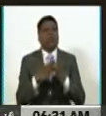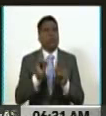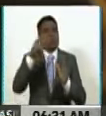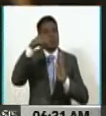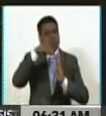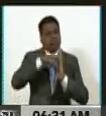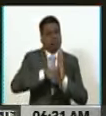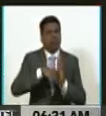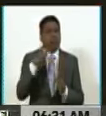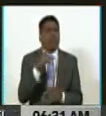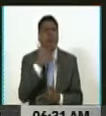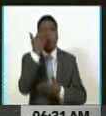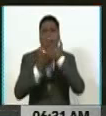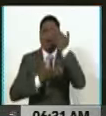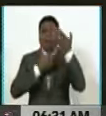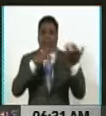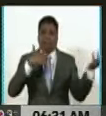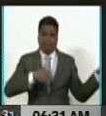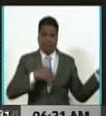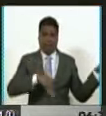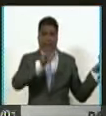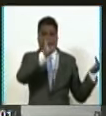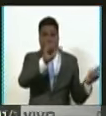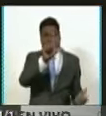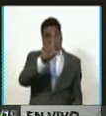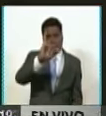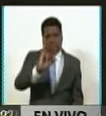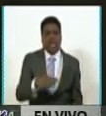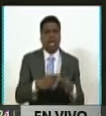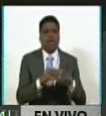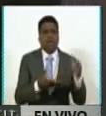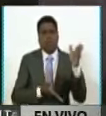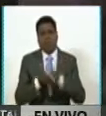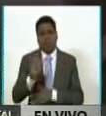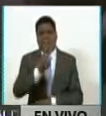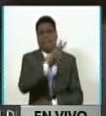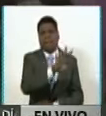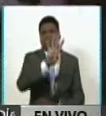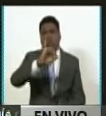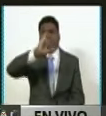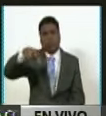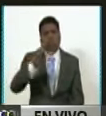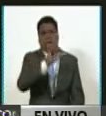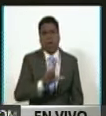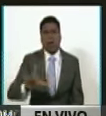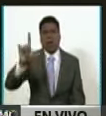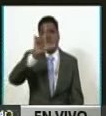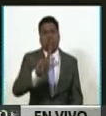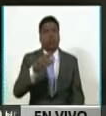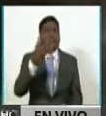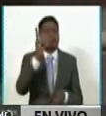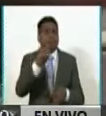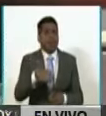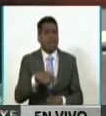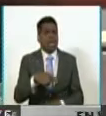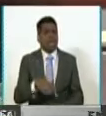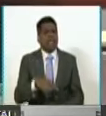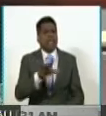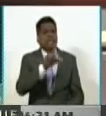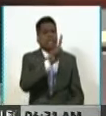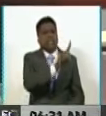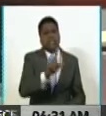como cantaba Lee Primera en su momento, de que las autoridades iban cada 24 de julio y cada 17 de diciembre al Panteón Nacional